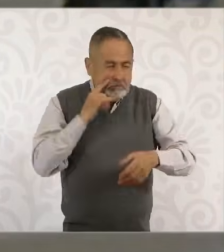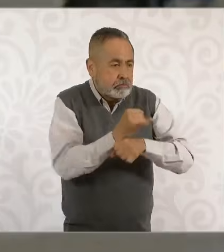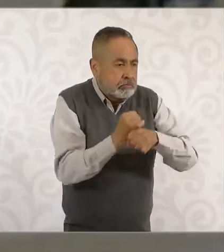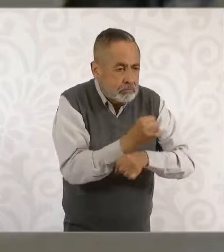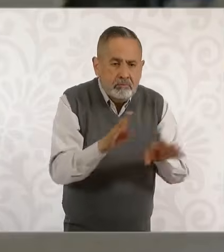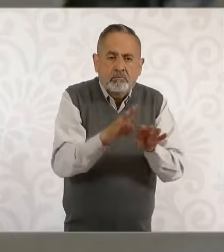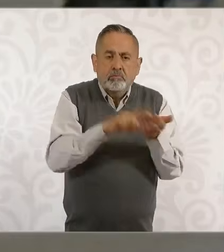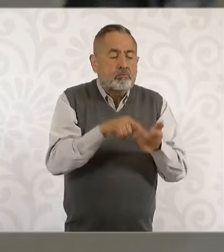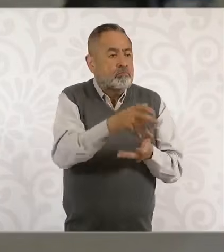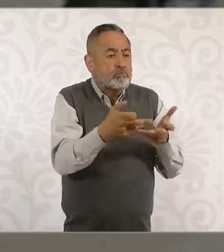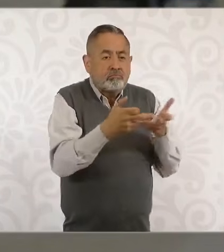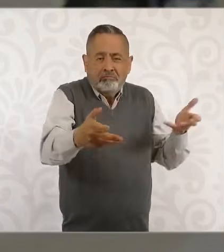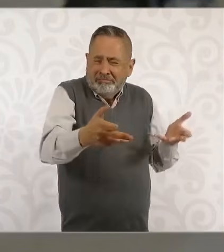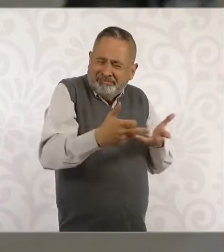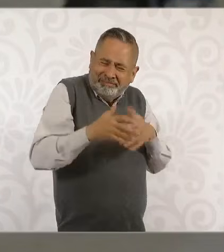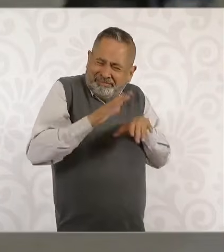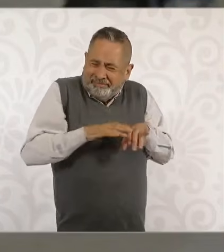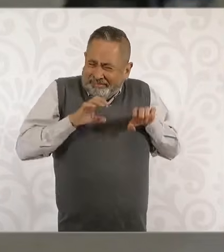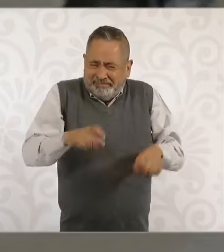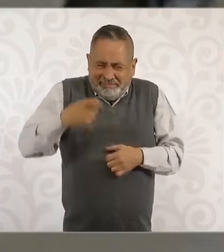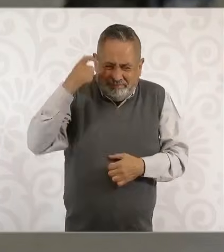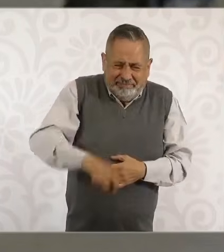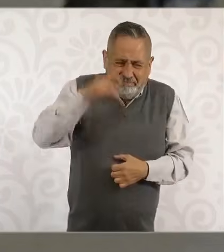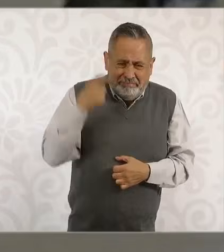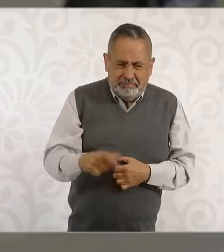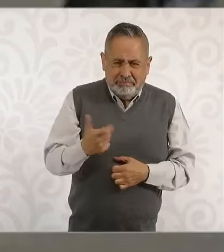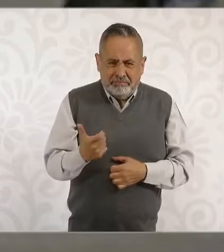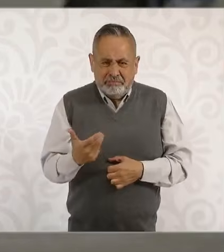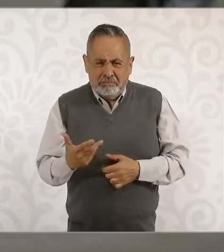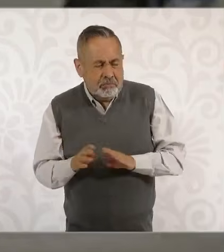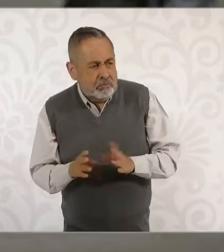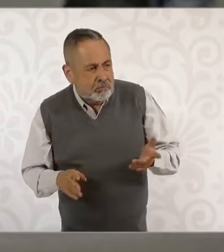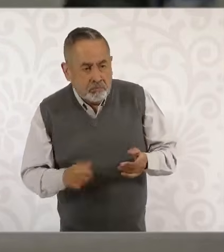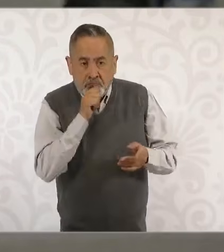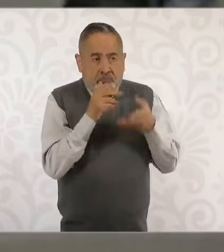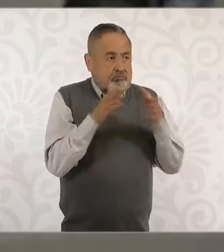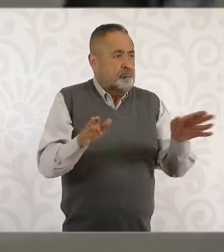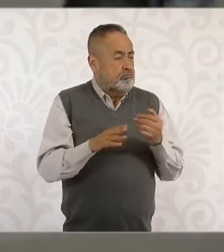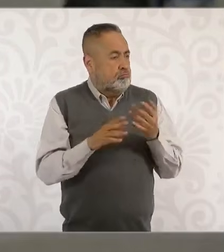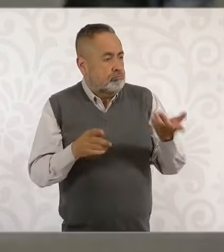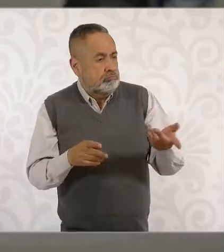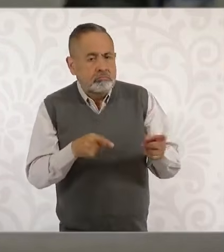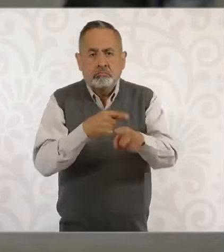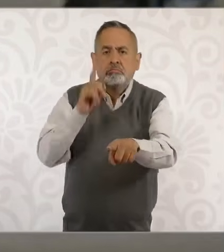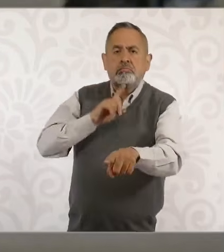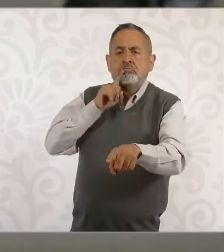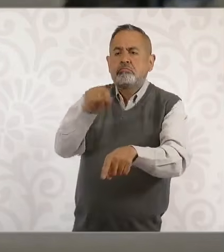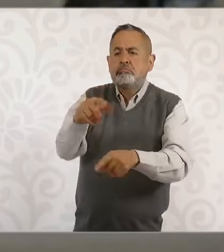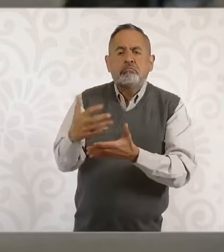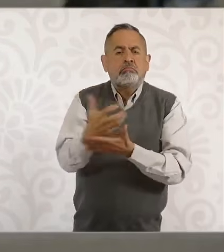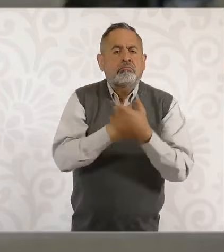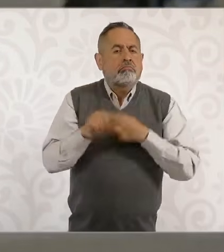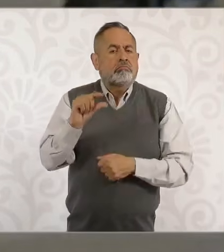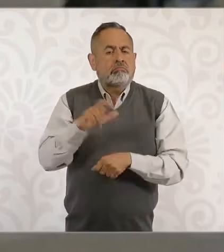de una propiedad multimillonaria que todavía pues ni siquiera se ha estrenado a una servidora pública que pues